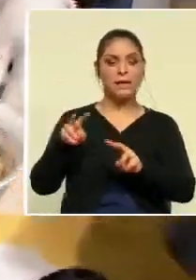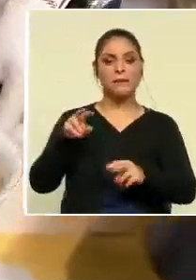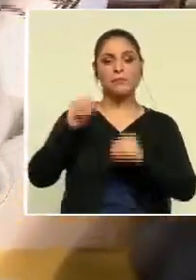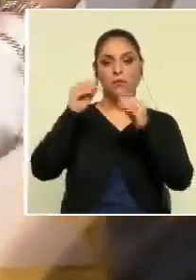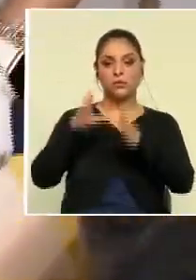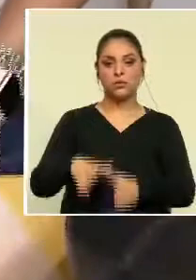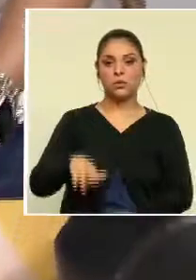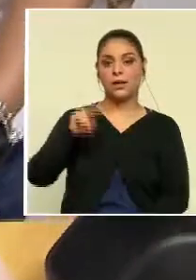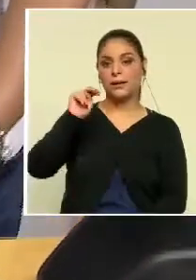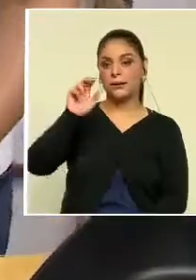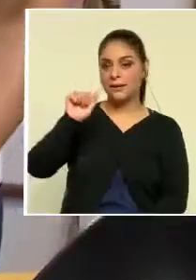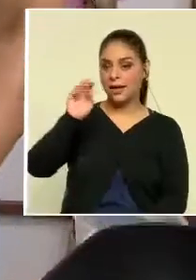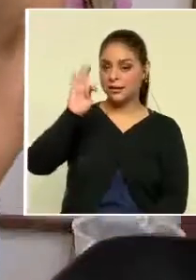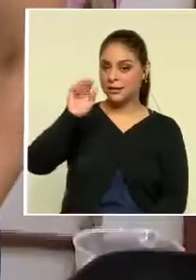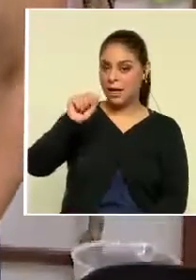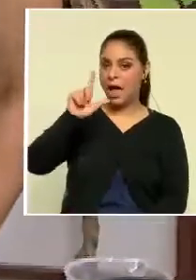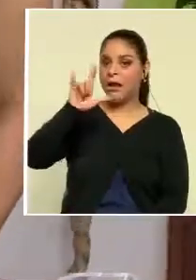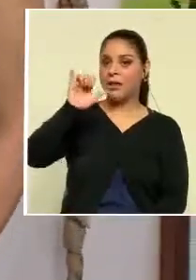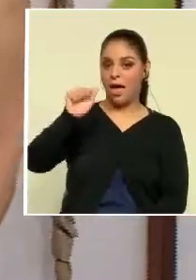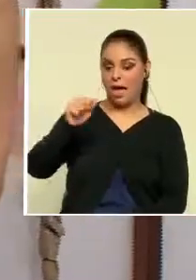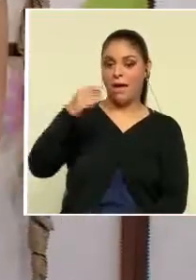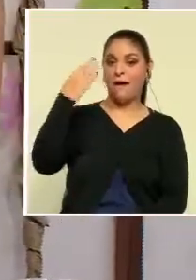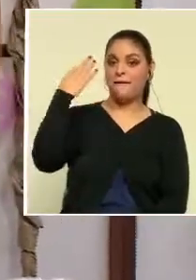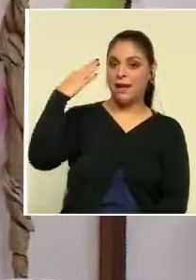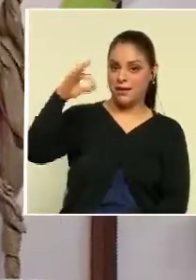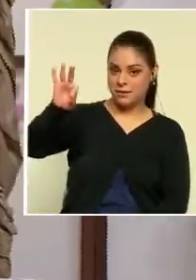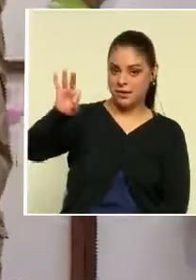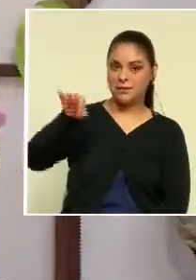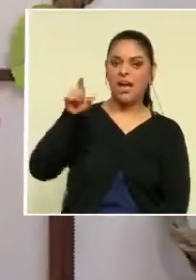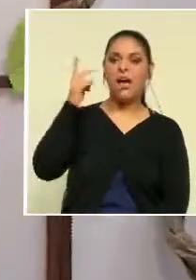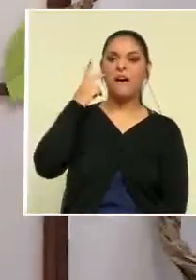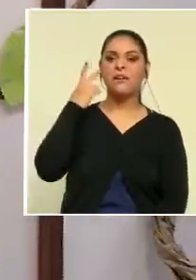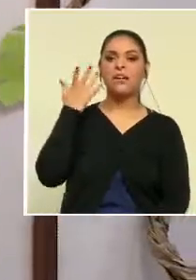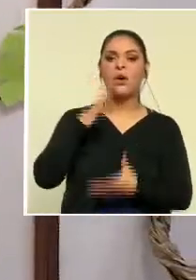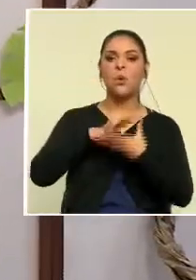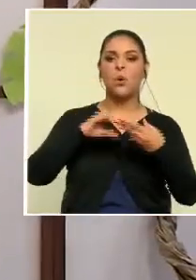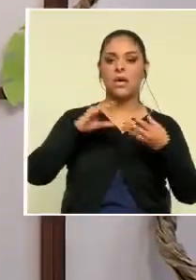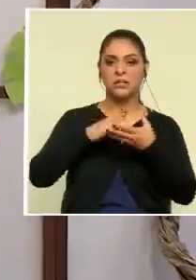baja mientras vamos terminando a ver ella que nos